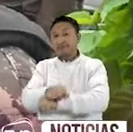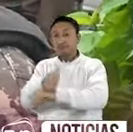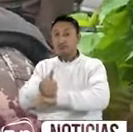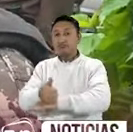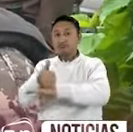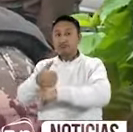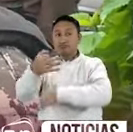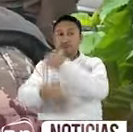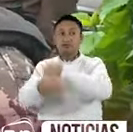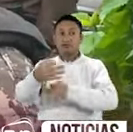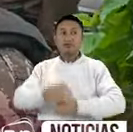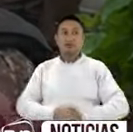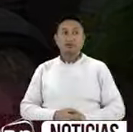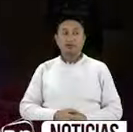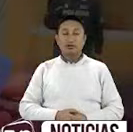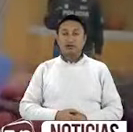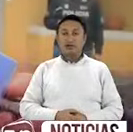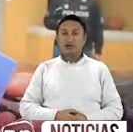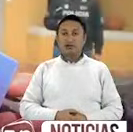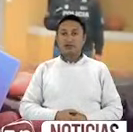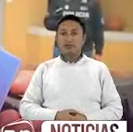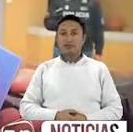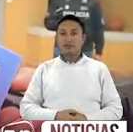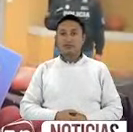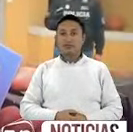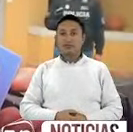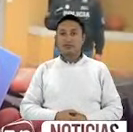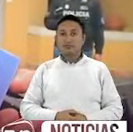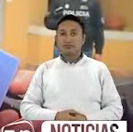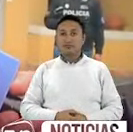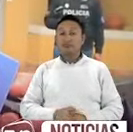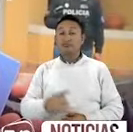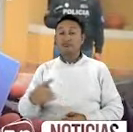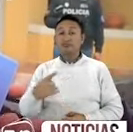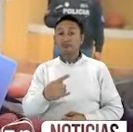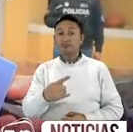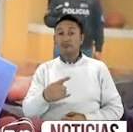las autoridades competentes. Ninguna de las armas